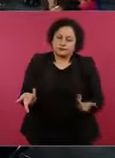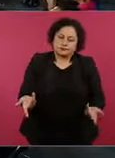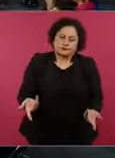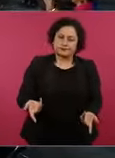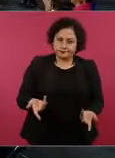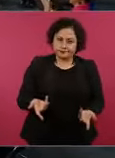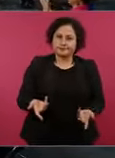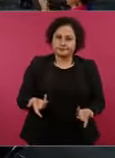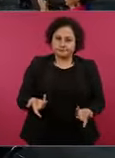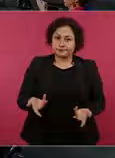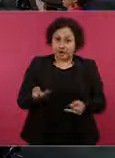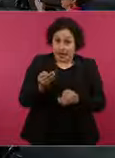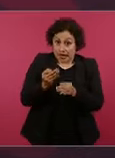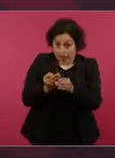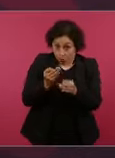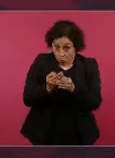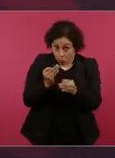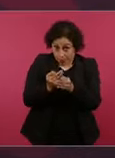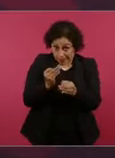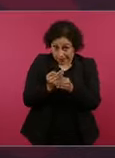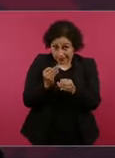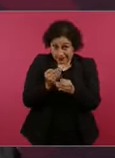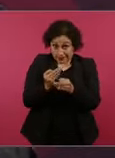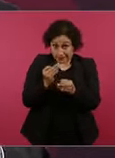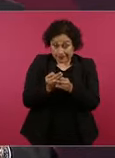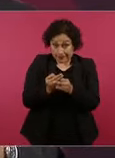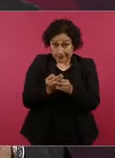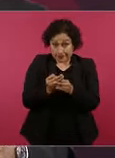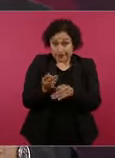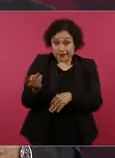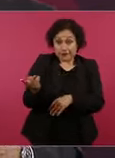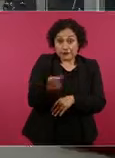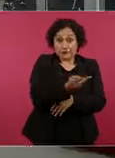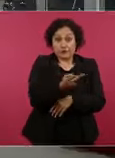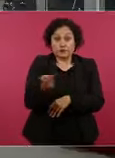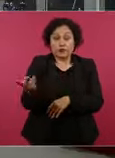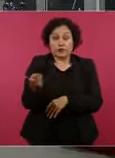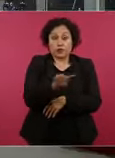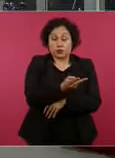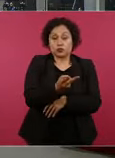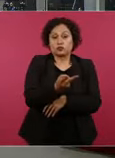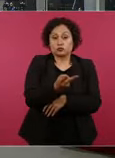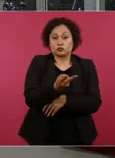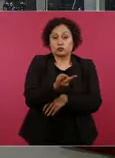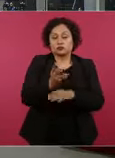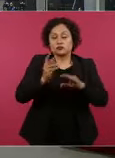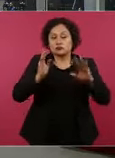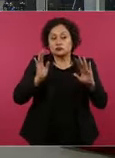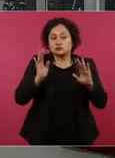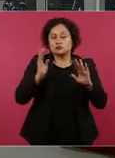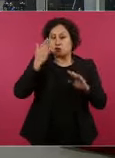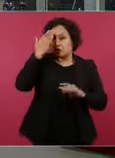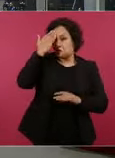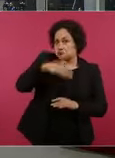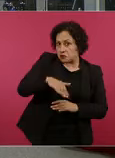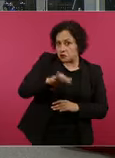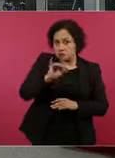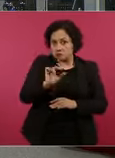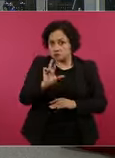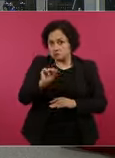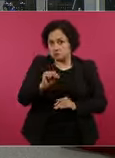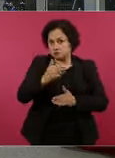han llegado en los últimos tiempos conscientes o de manera inconsciente